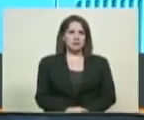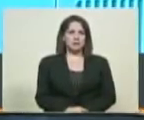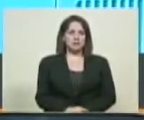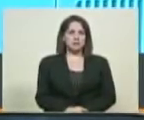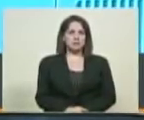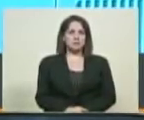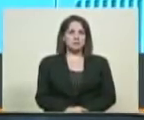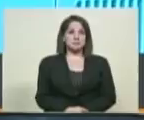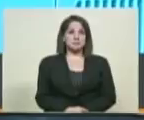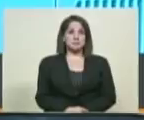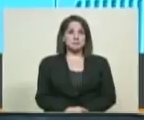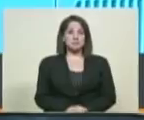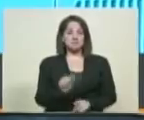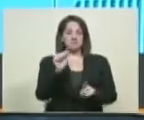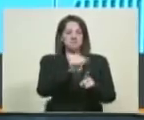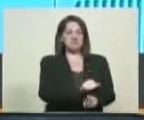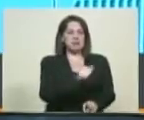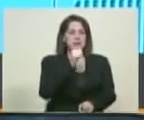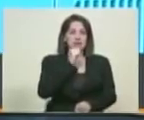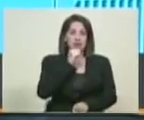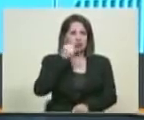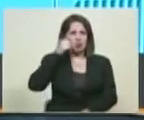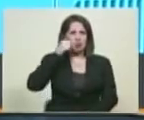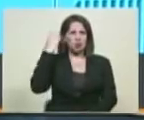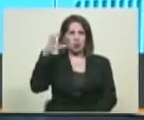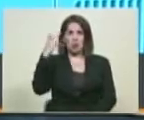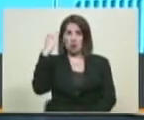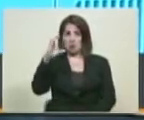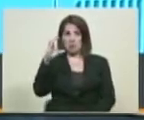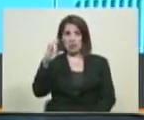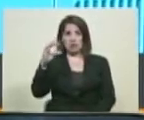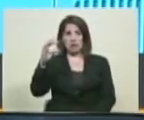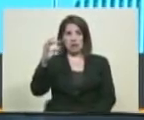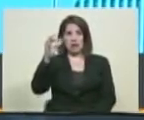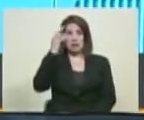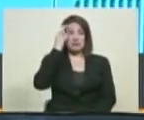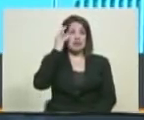El gran derrotado, ¿quién es en Colombia? Juan Manuel Santos.